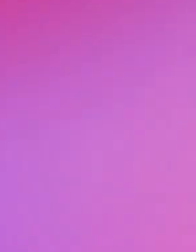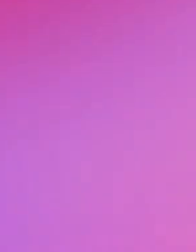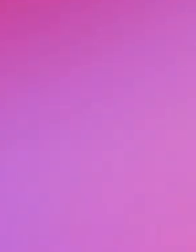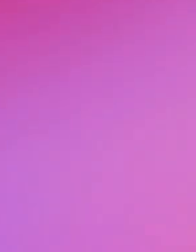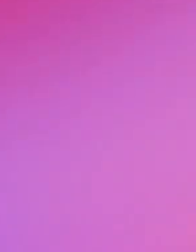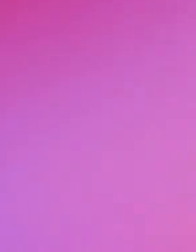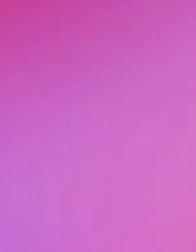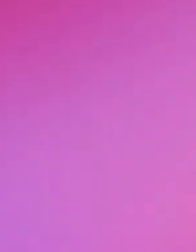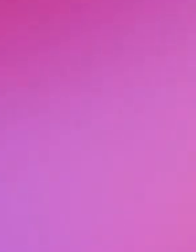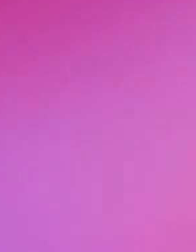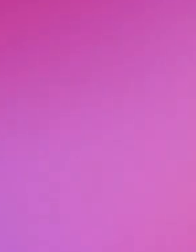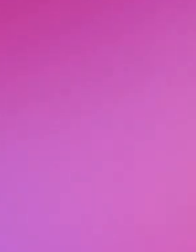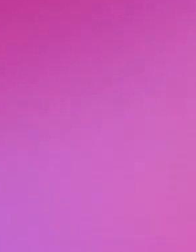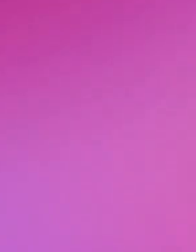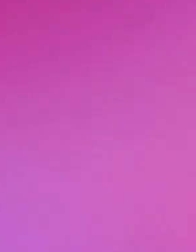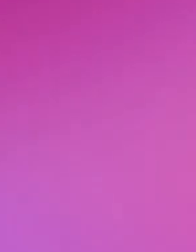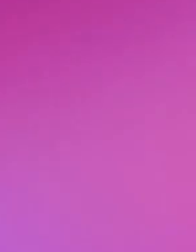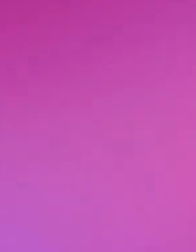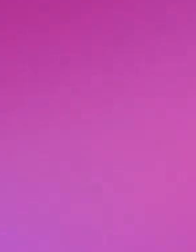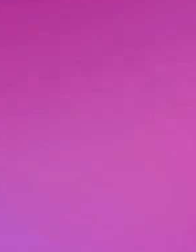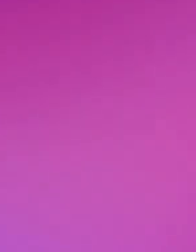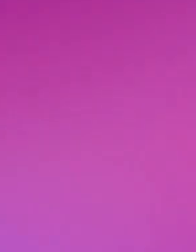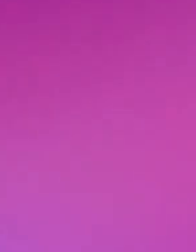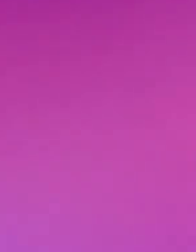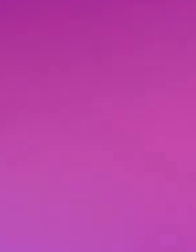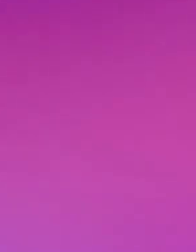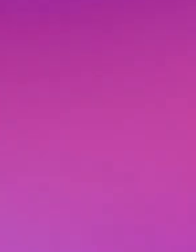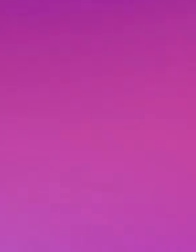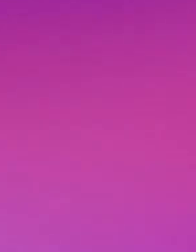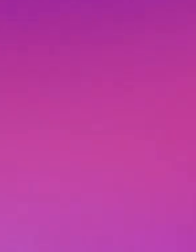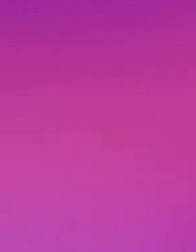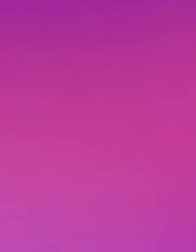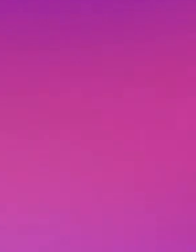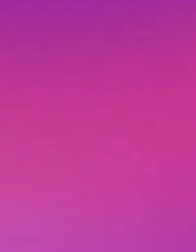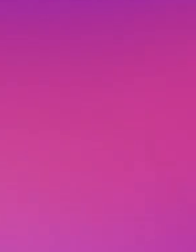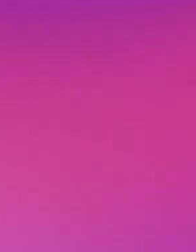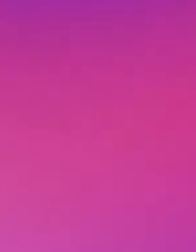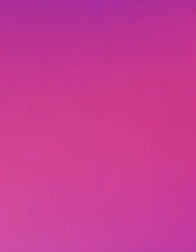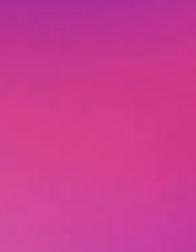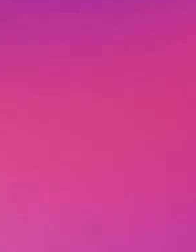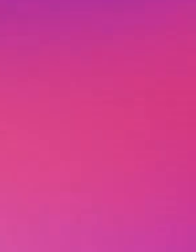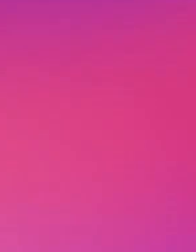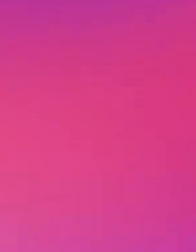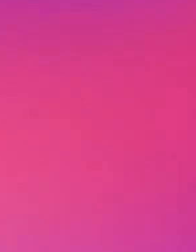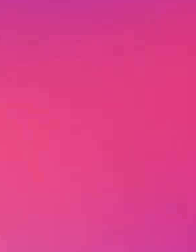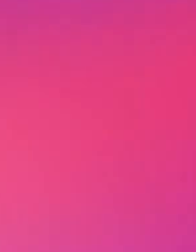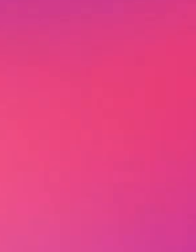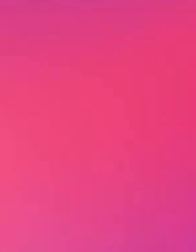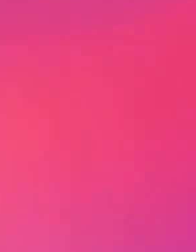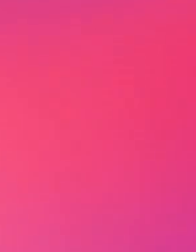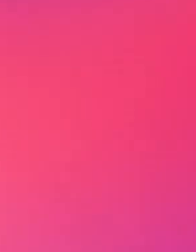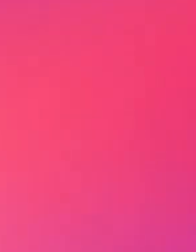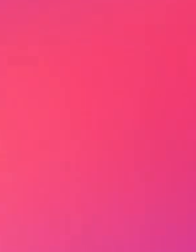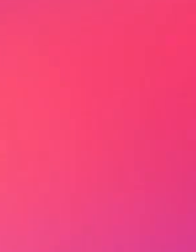libros de texto en versión digital, recuerda que los puedes encontrar en la página